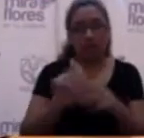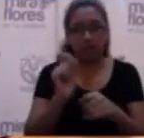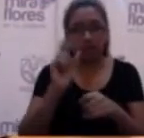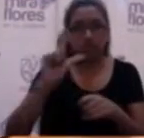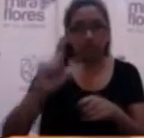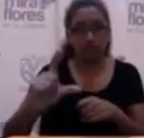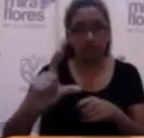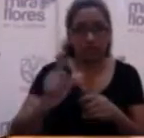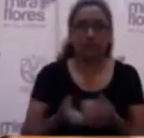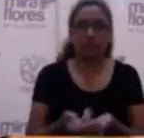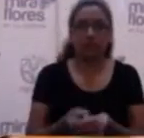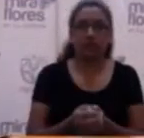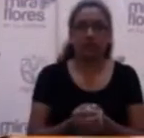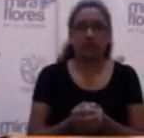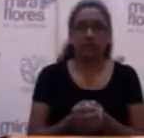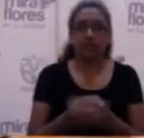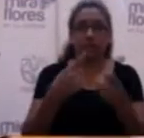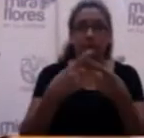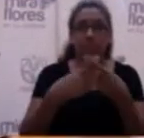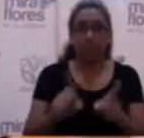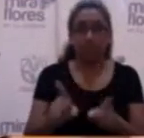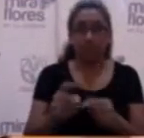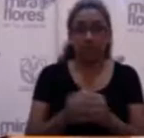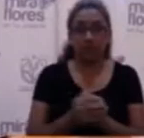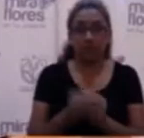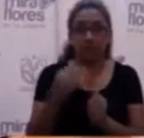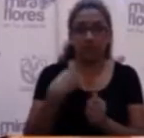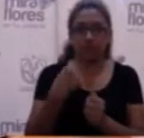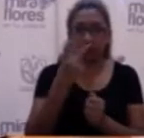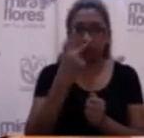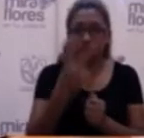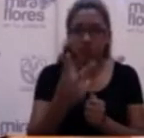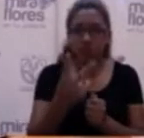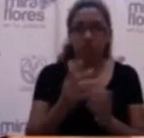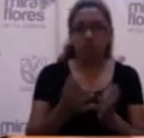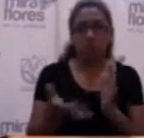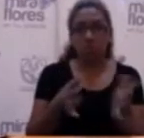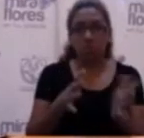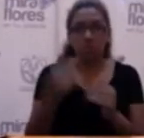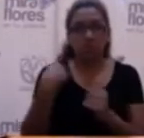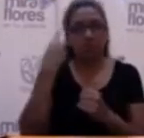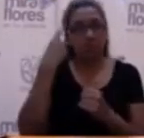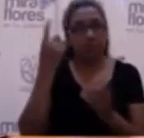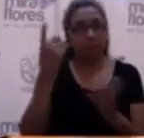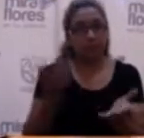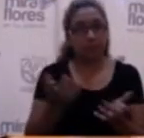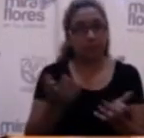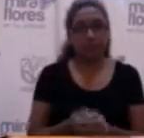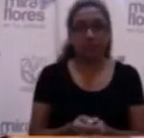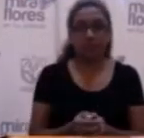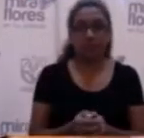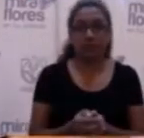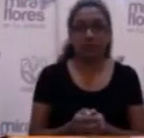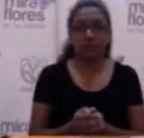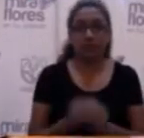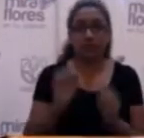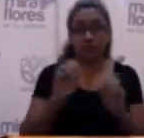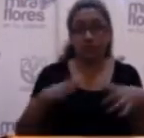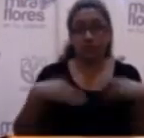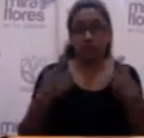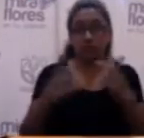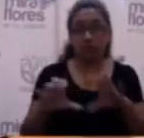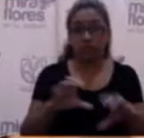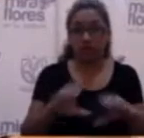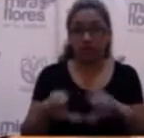caso, me parece bien el desagregado que está acá, sin embargo, habría que ver o quién puede considerar al respecto que para